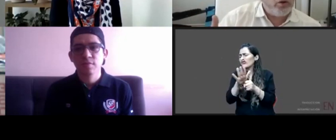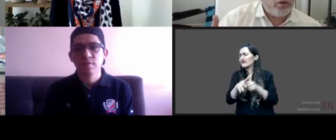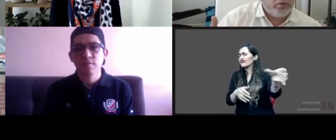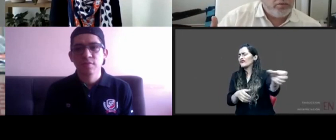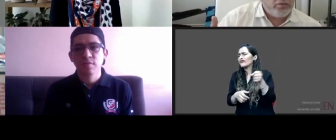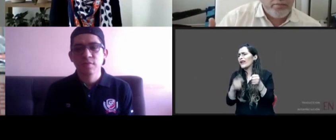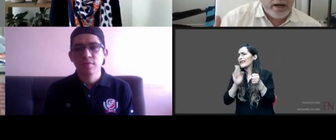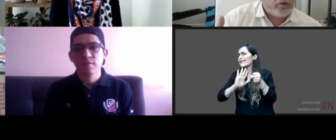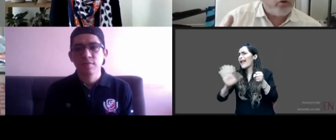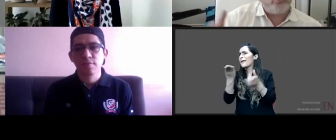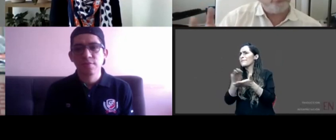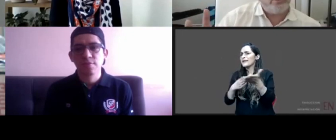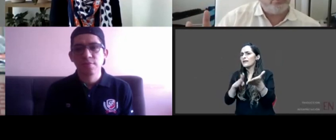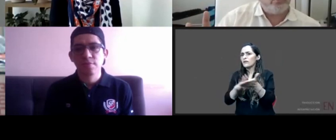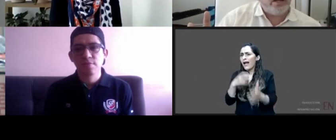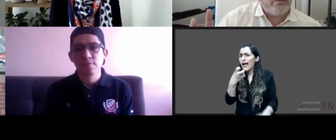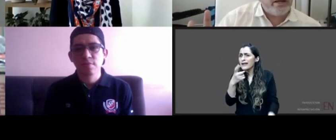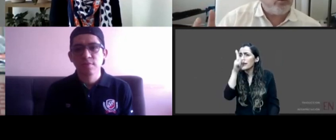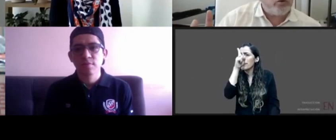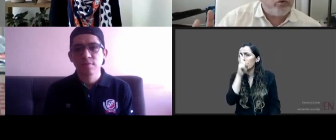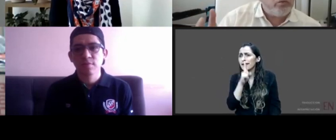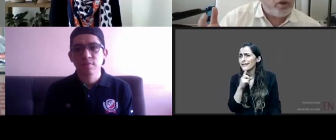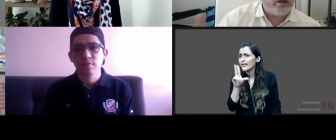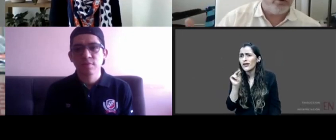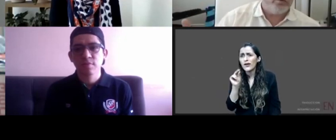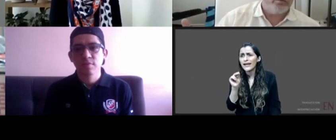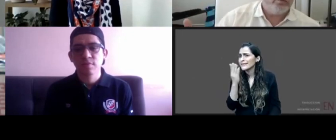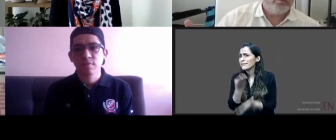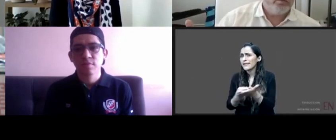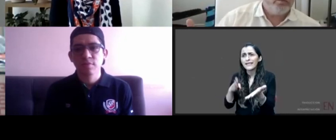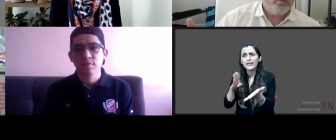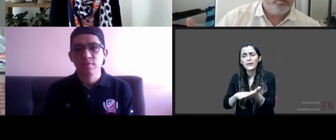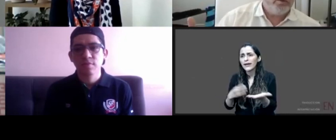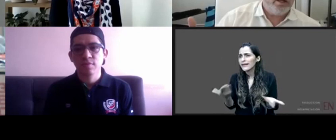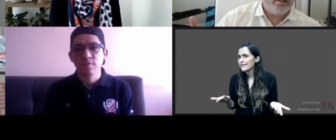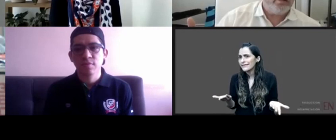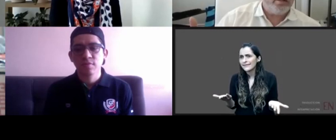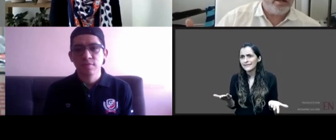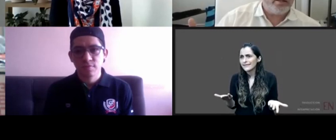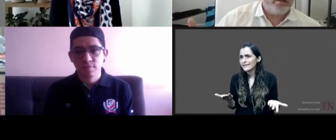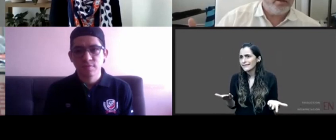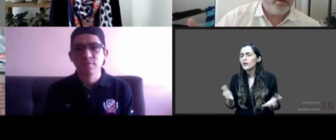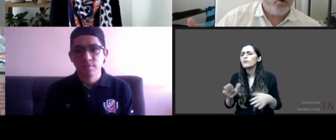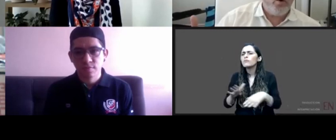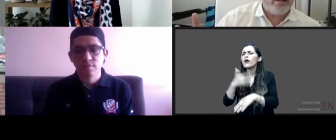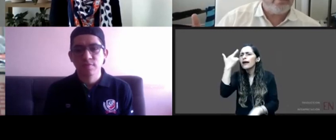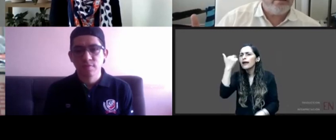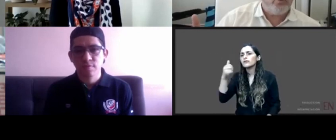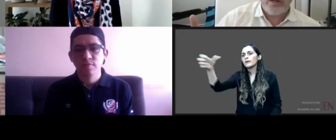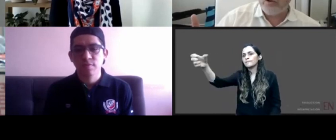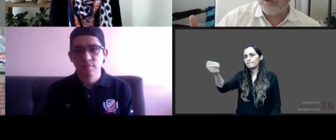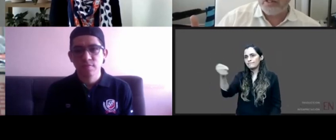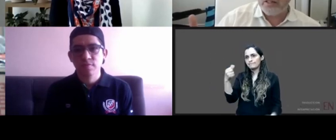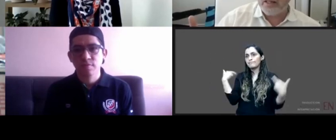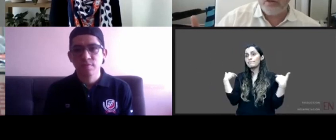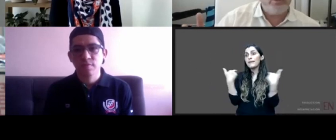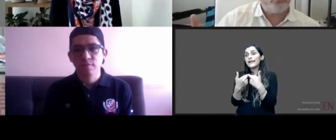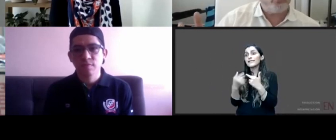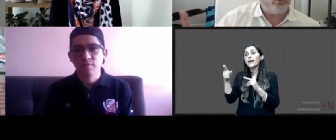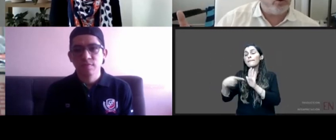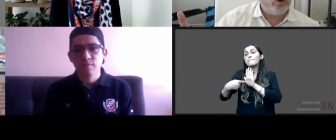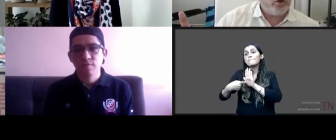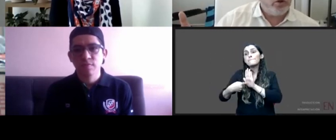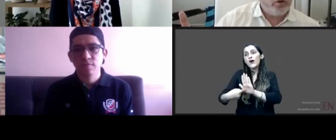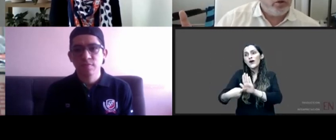rol? Para todos los niños, el maestro es un modelo de identidad. ¿Cuál es el modelo de identidad de un